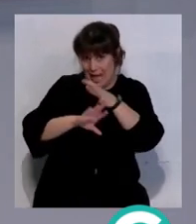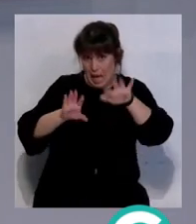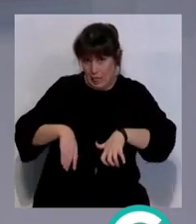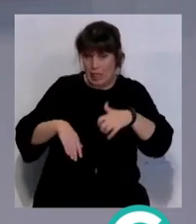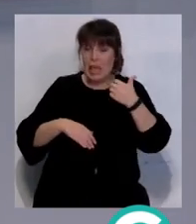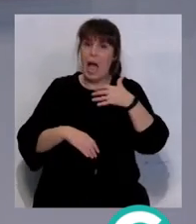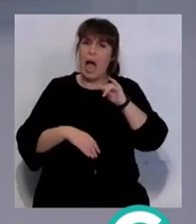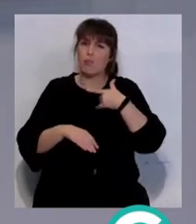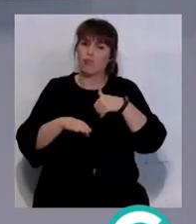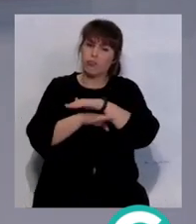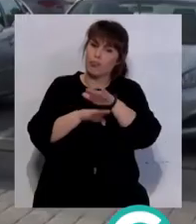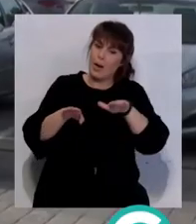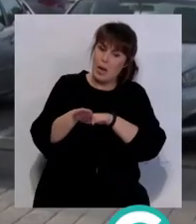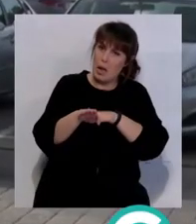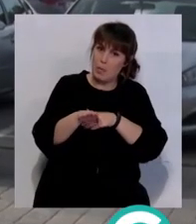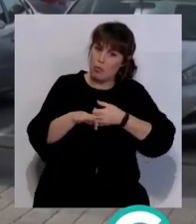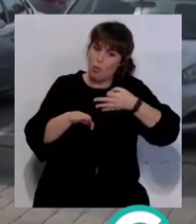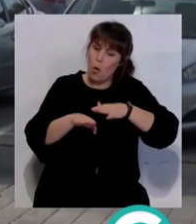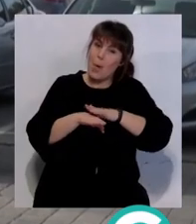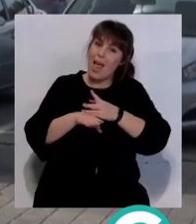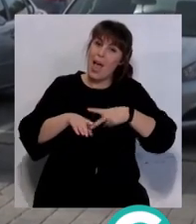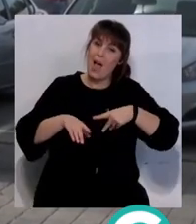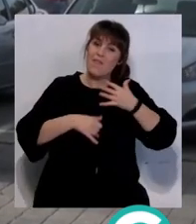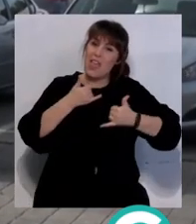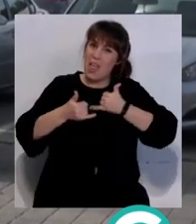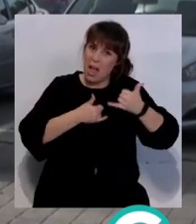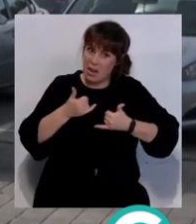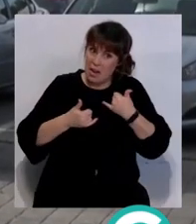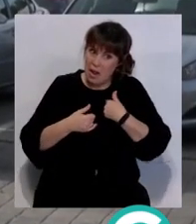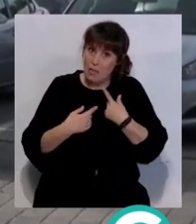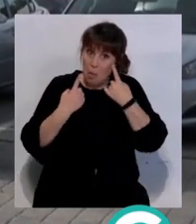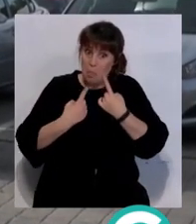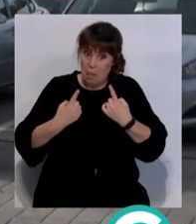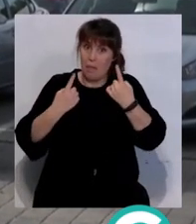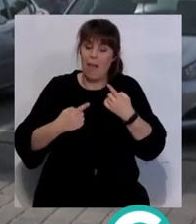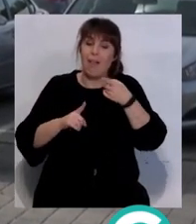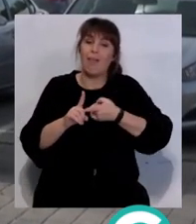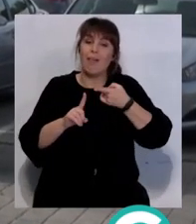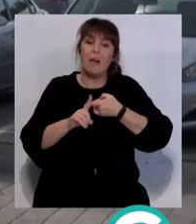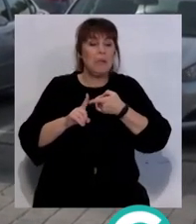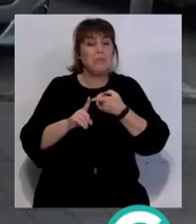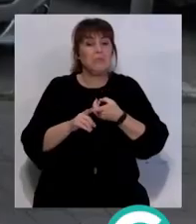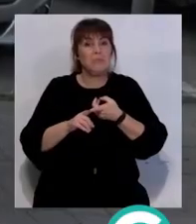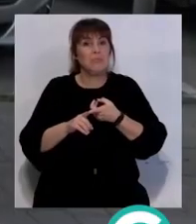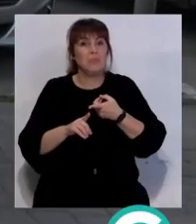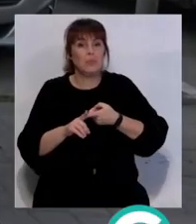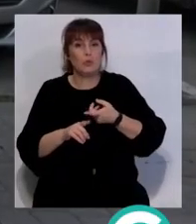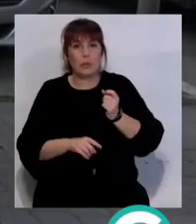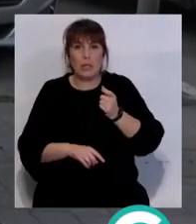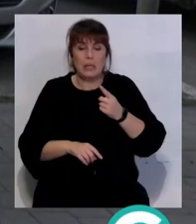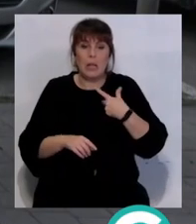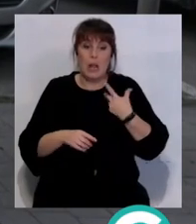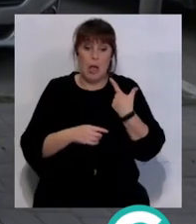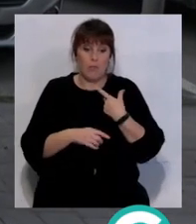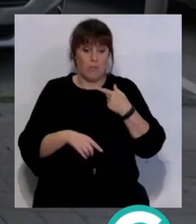un aparcamiento seguro para bicicletas. Está preparado para un uso intensivo y protege a los vehículos de condiciones